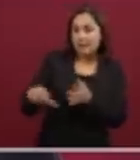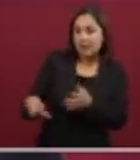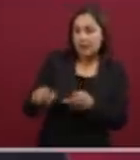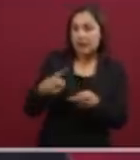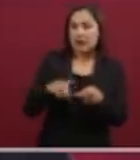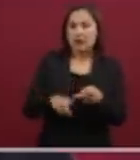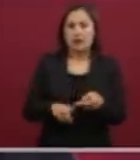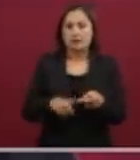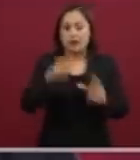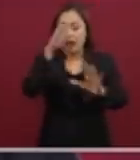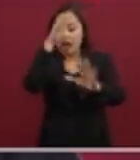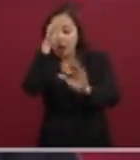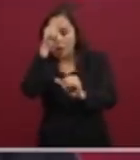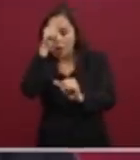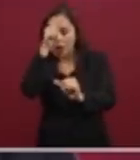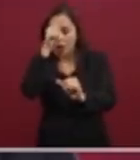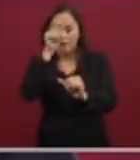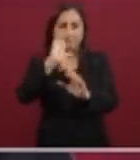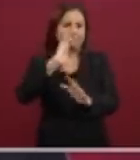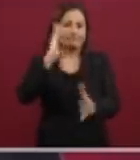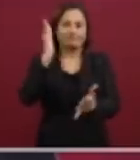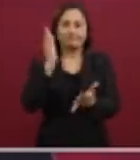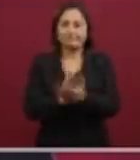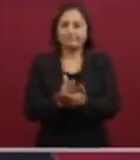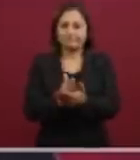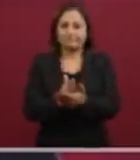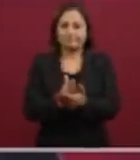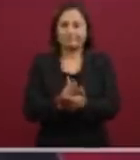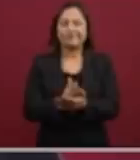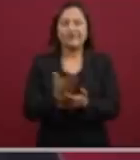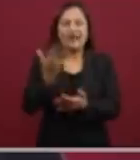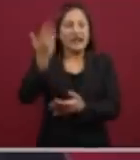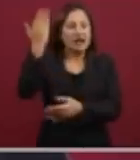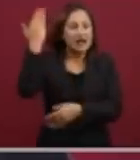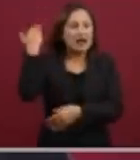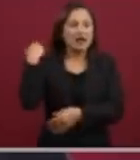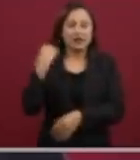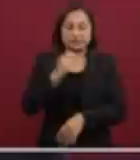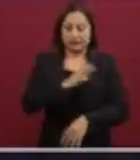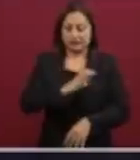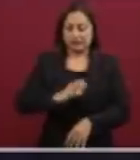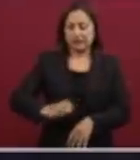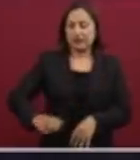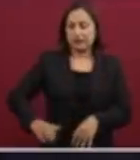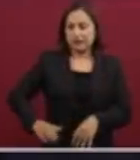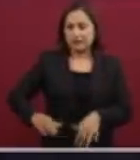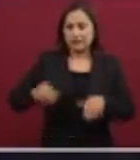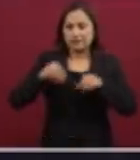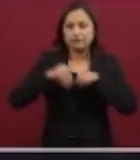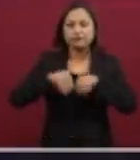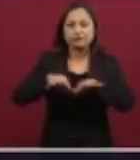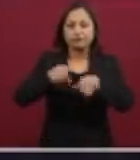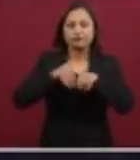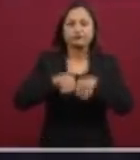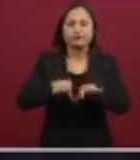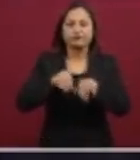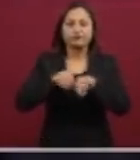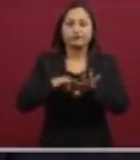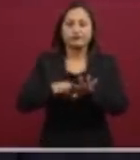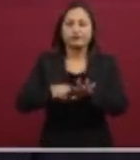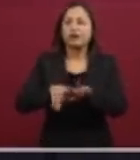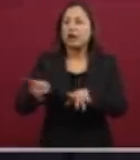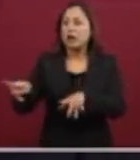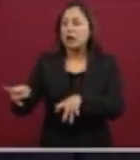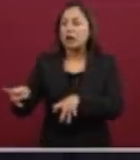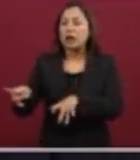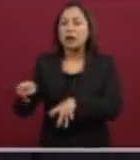Se había llegado a que en campañas financiaban a candidatos para que